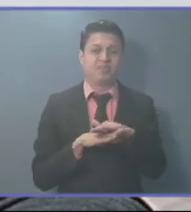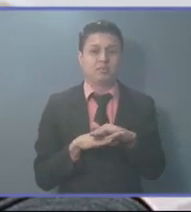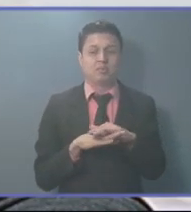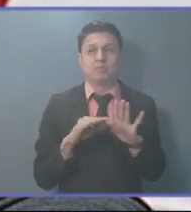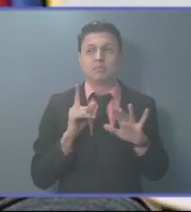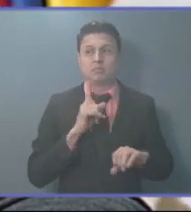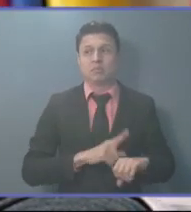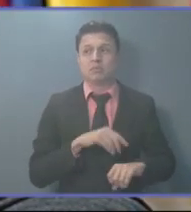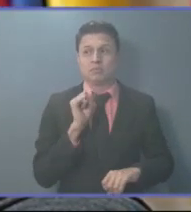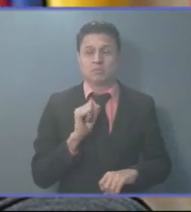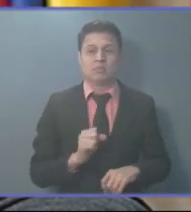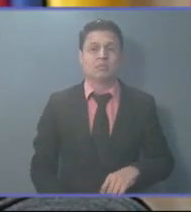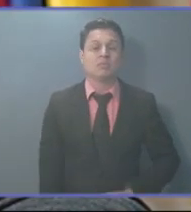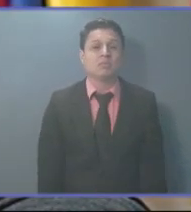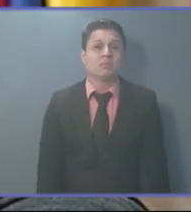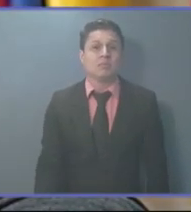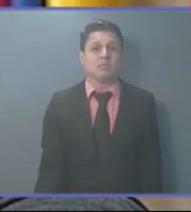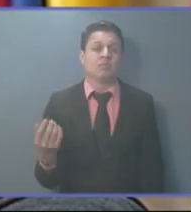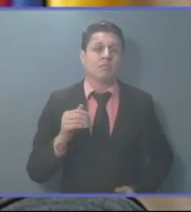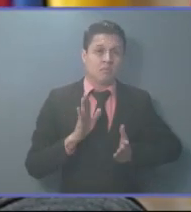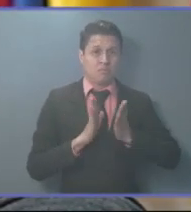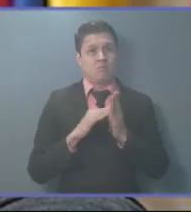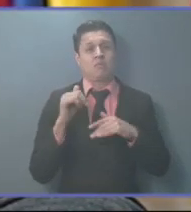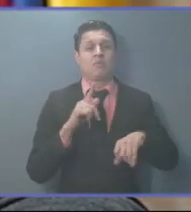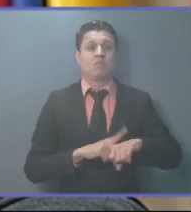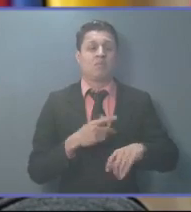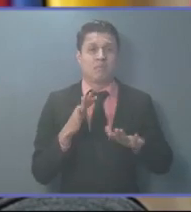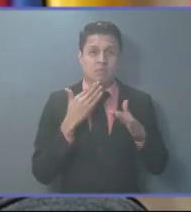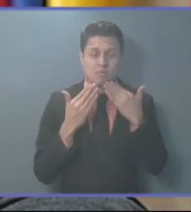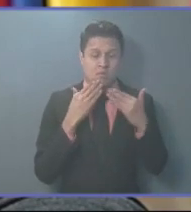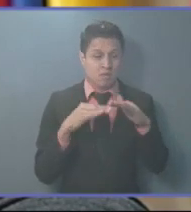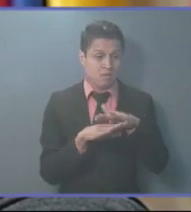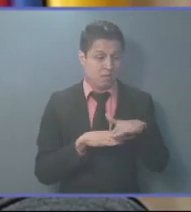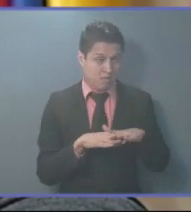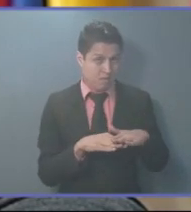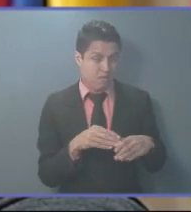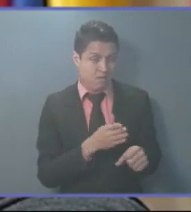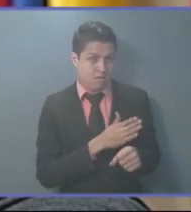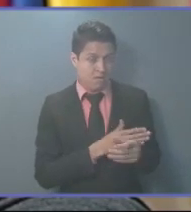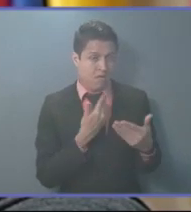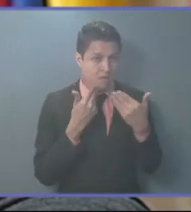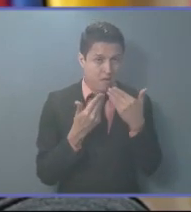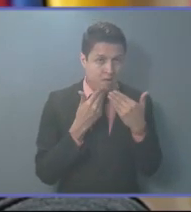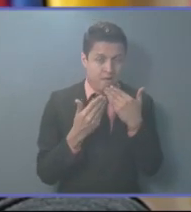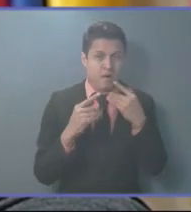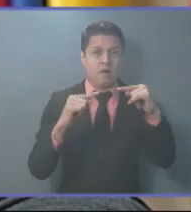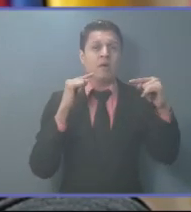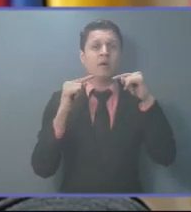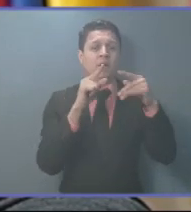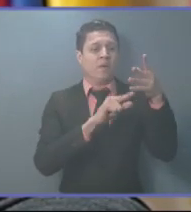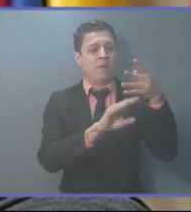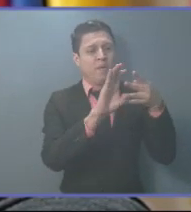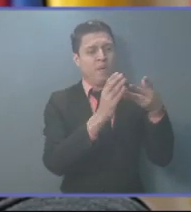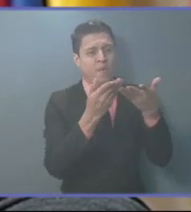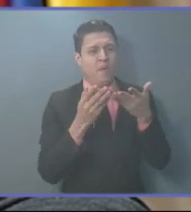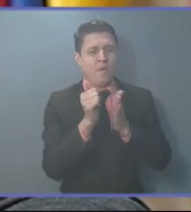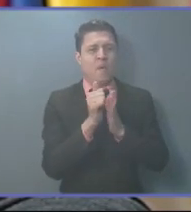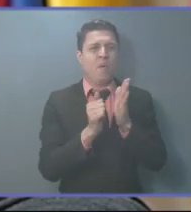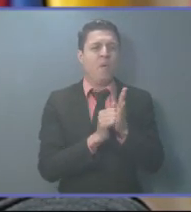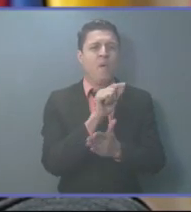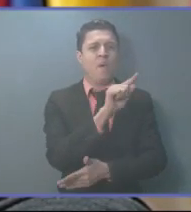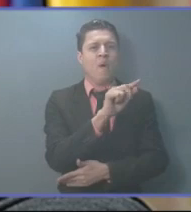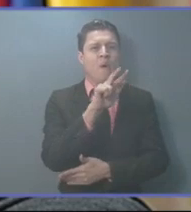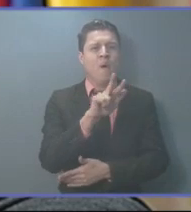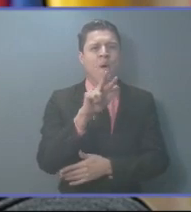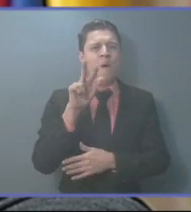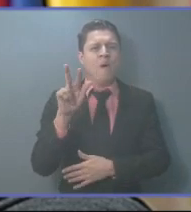suspendiendo los referidos plazos con base en lo anterior y con base a la facultad que me otorga el artículo